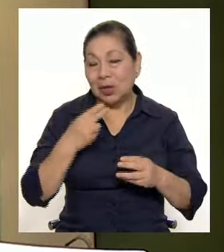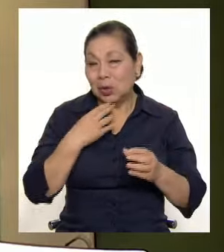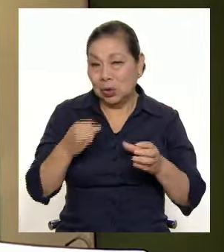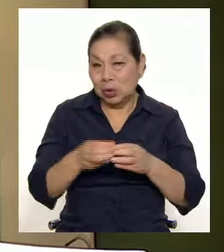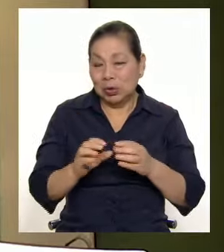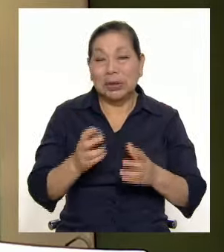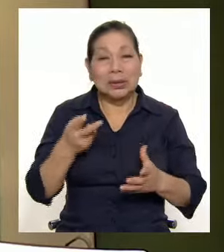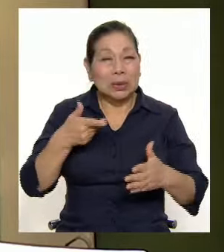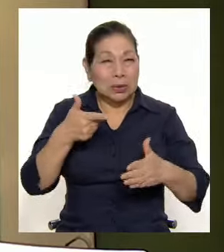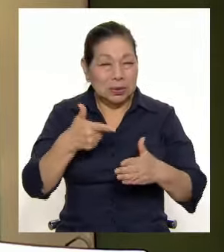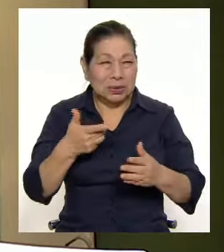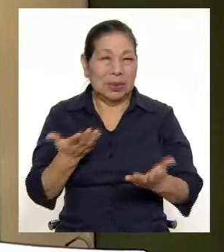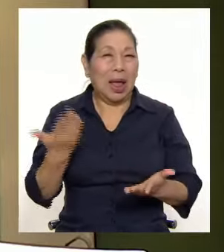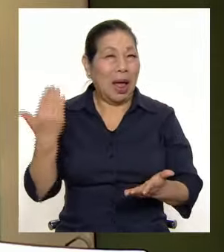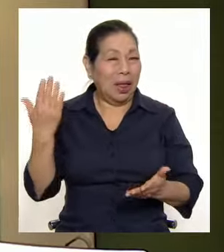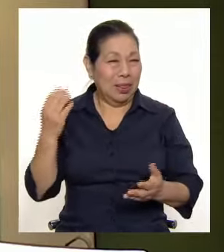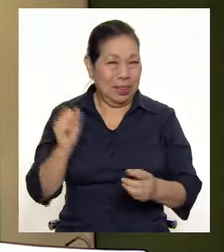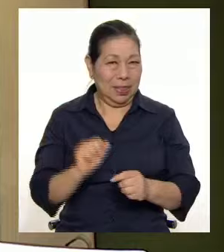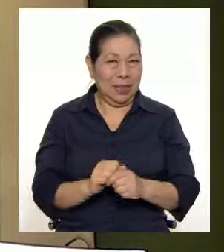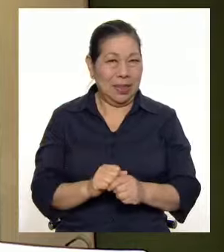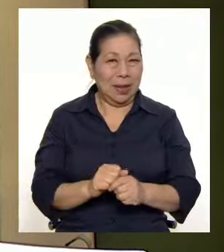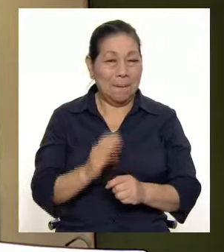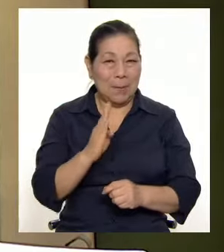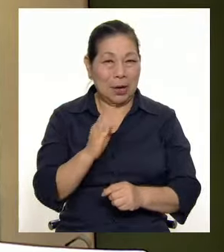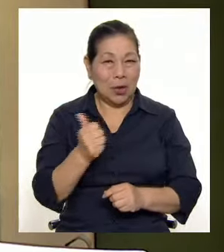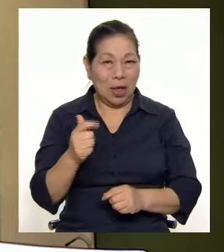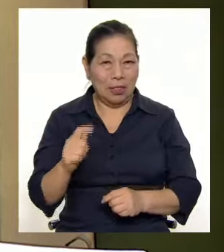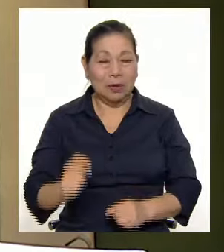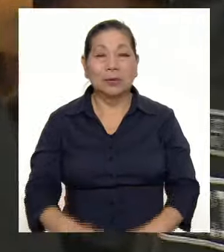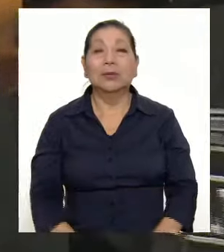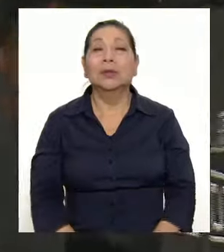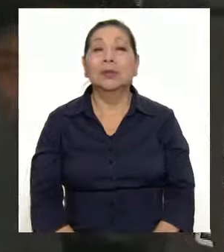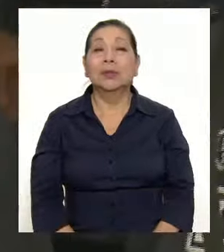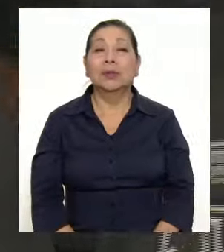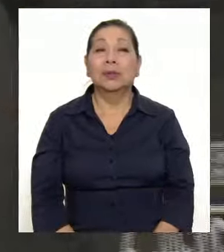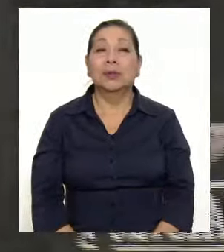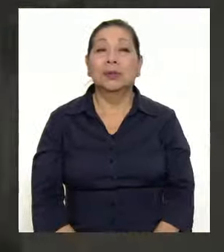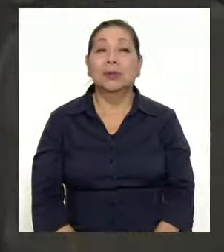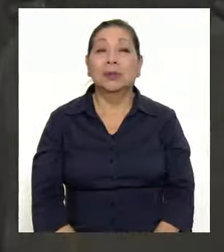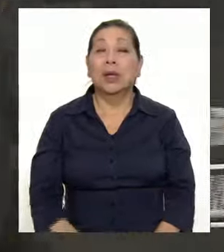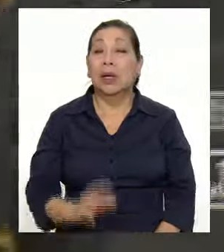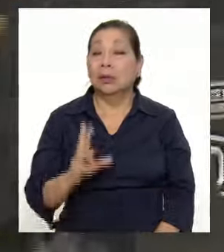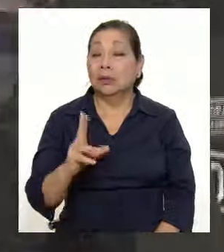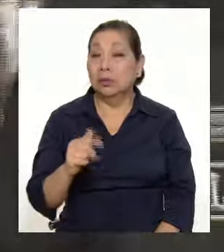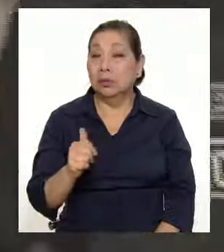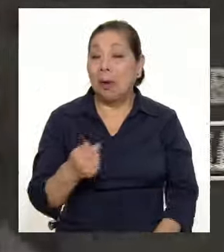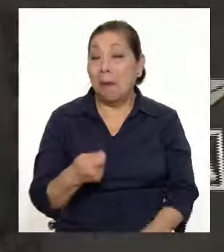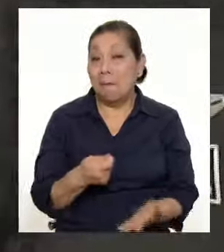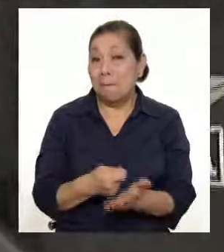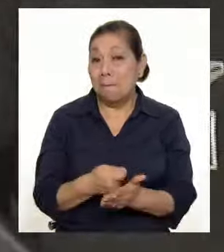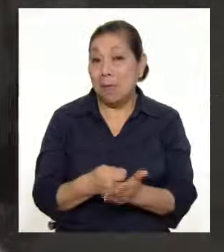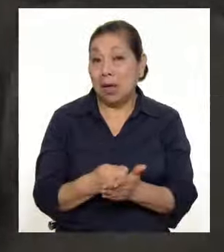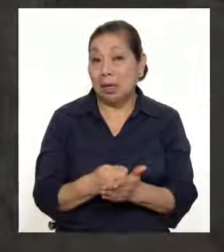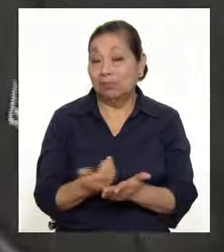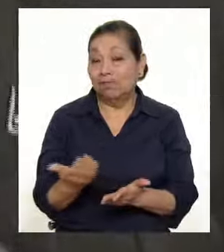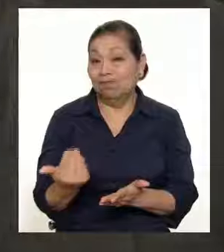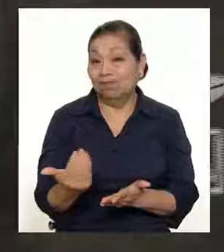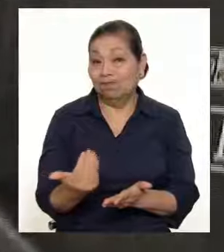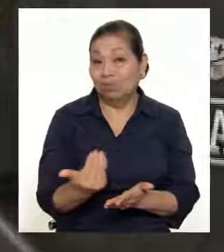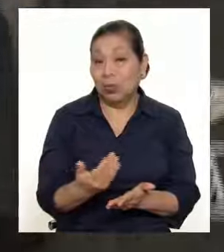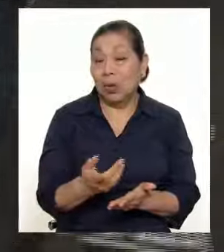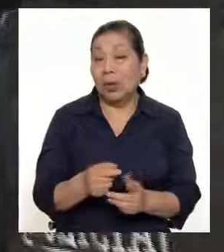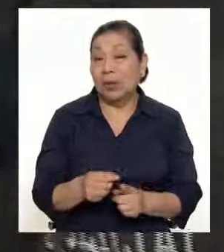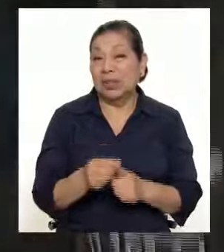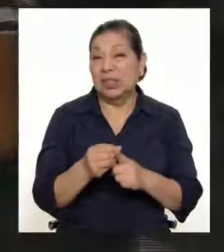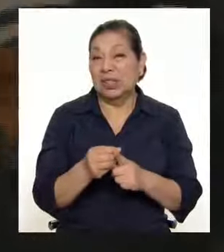en el asesinato de un agente policial en Barrios Altos. El robo, la extorsión y el sicariato son